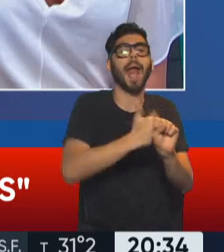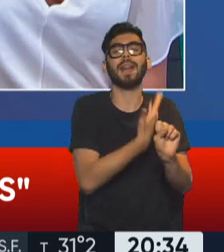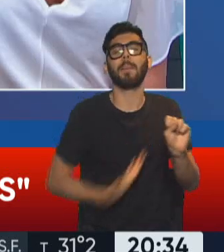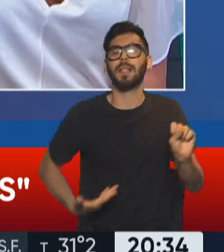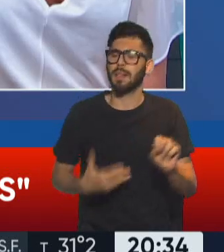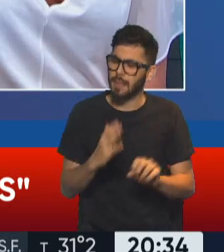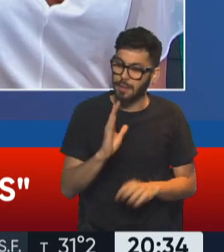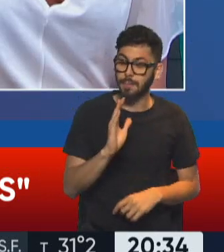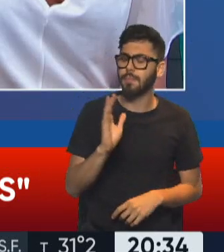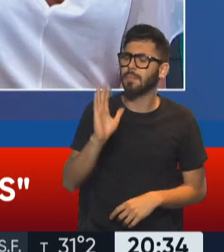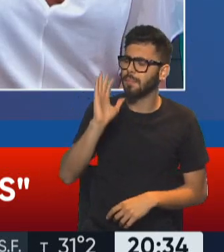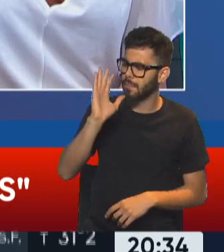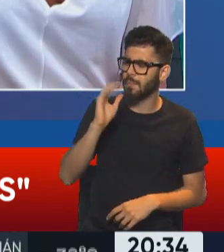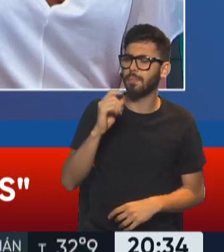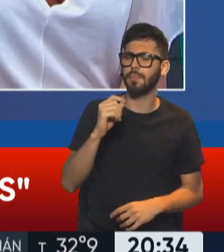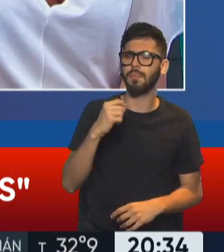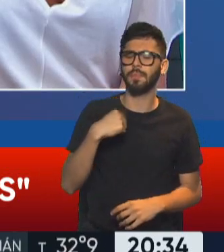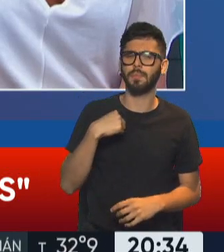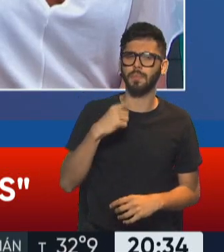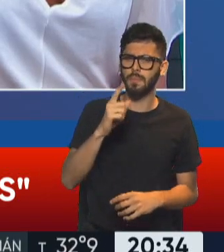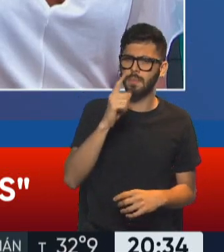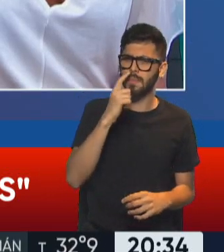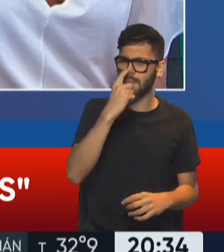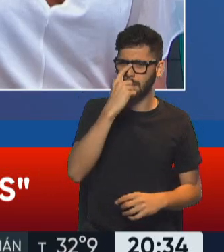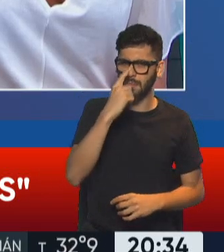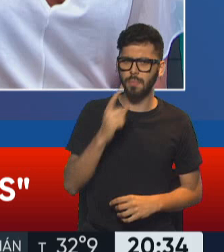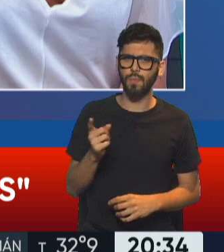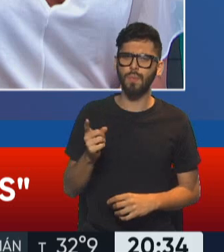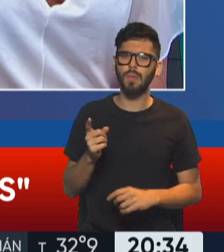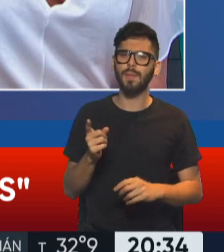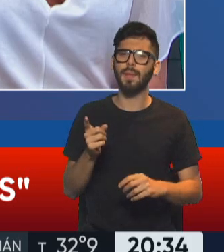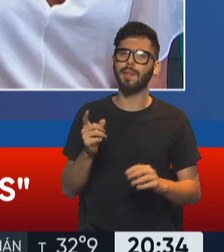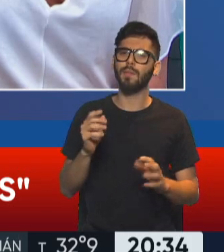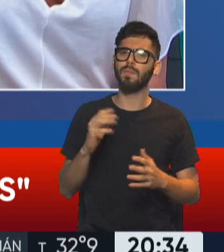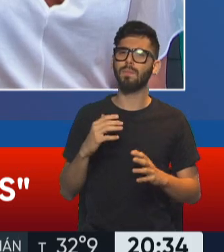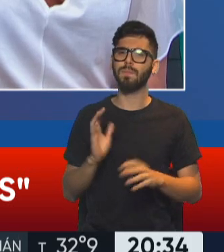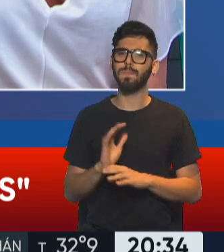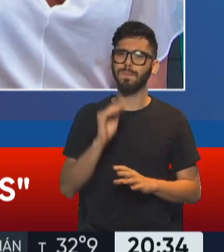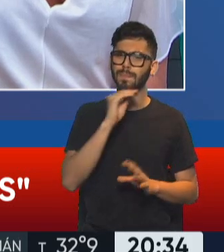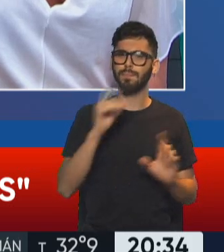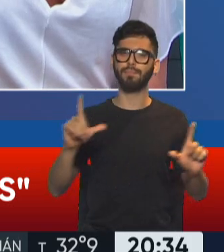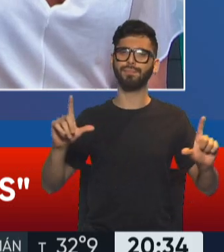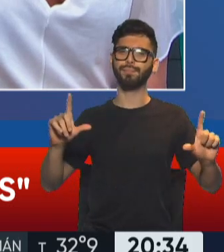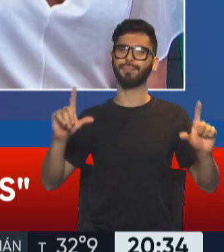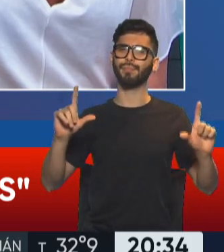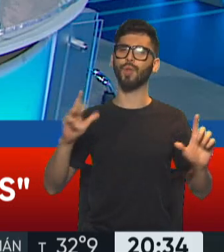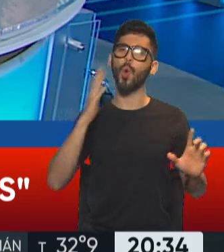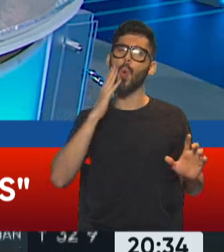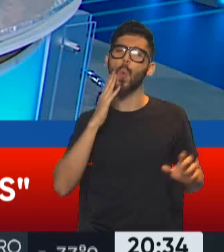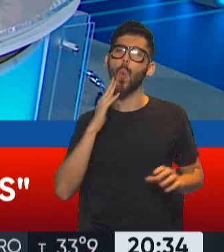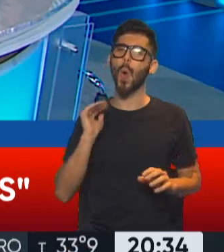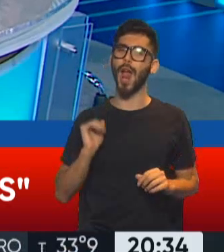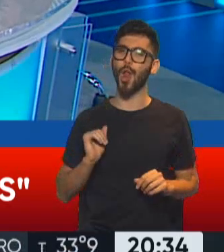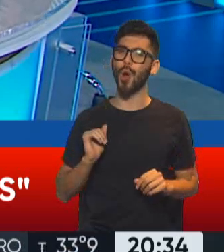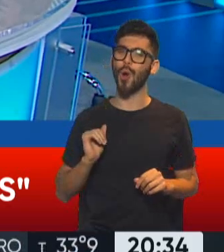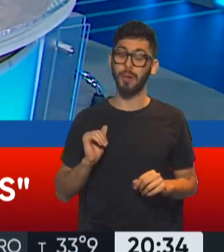impresión de que tomaba la postura de buen muchacho. Siempre, No, siempre. yo es me eso. pregunto, Siempre. Victoria, porque Sí.